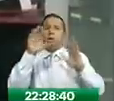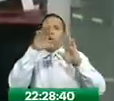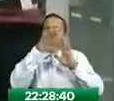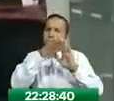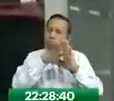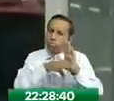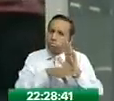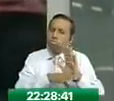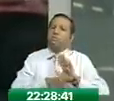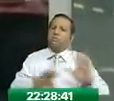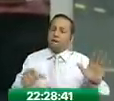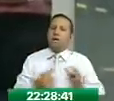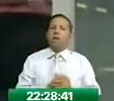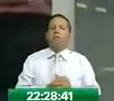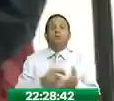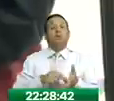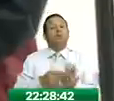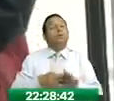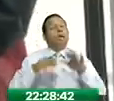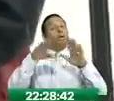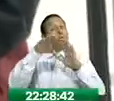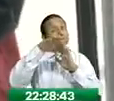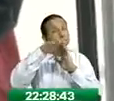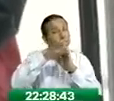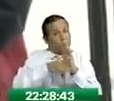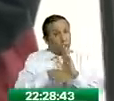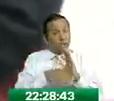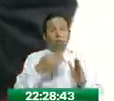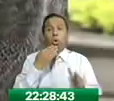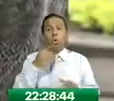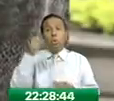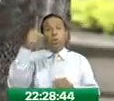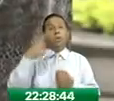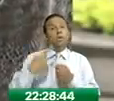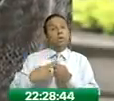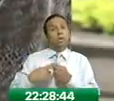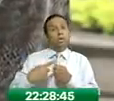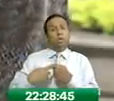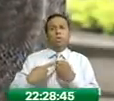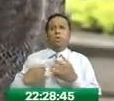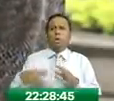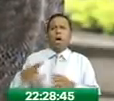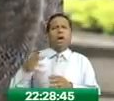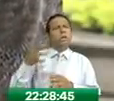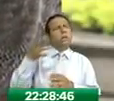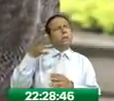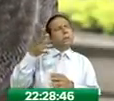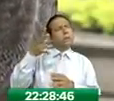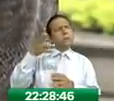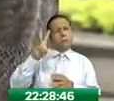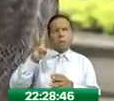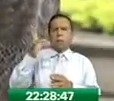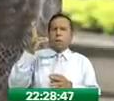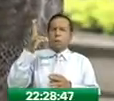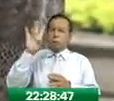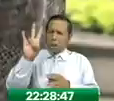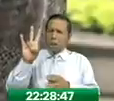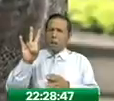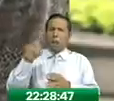respiratorias. Esta disminución también se registraría en Quito. También 16, 17 de marzo